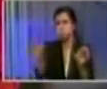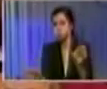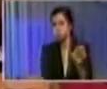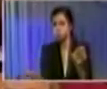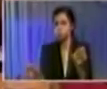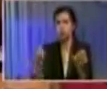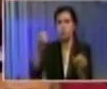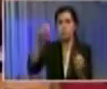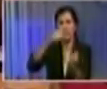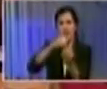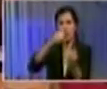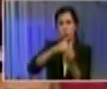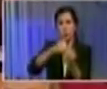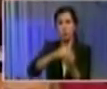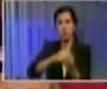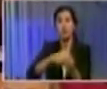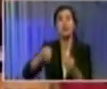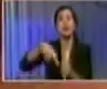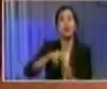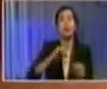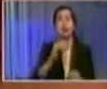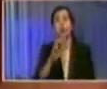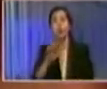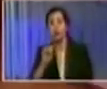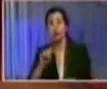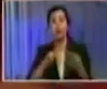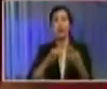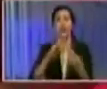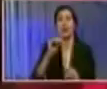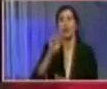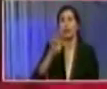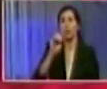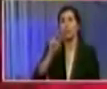río Caura, el río Caroní, el río Paragua.